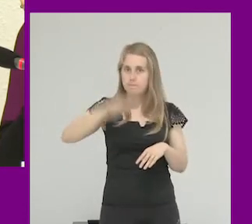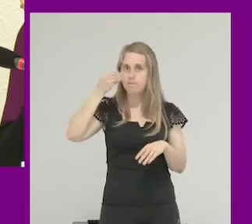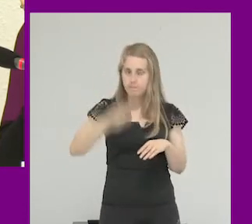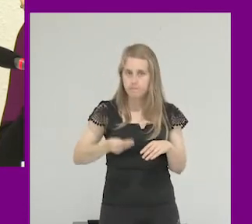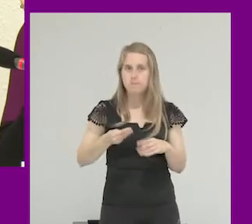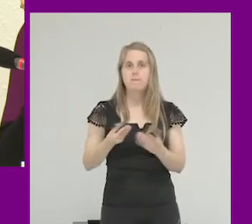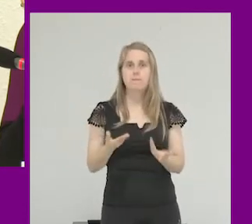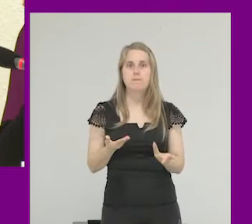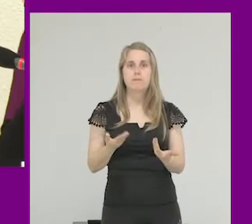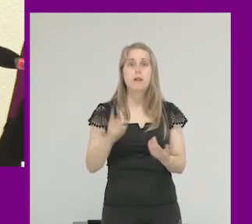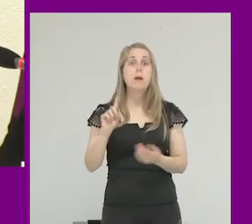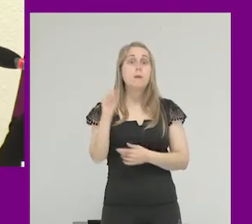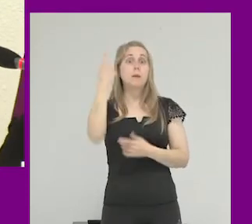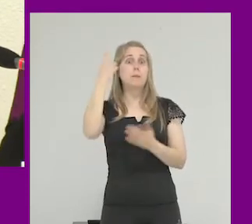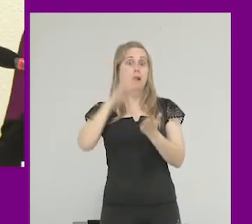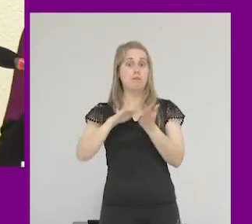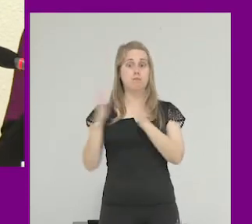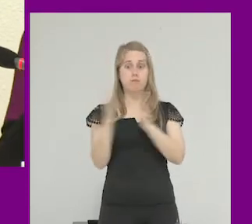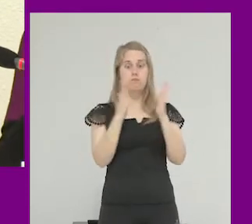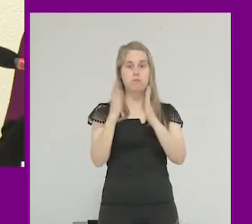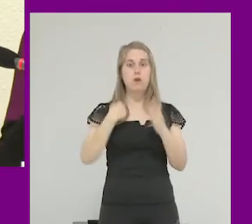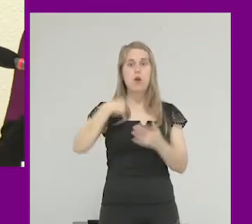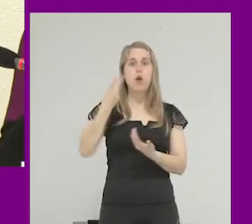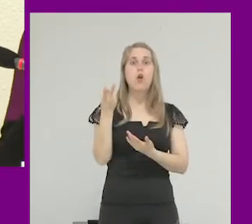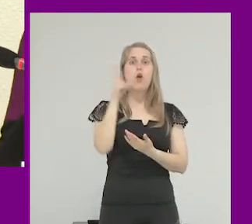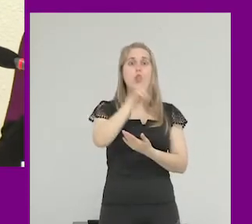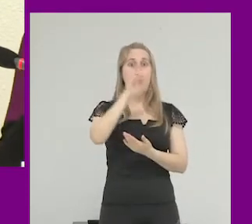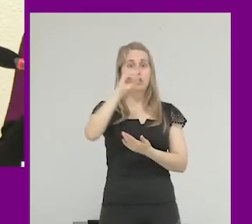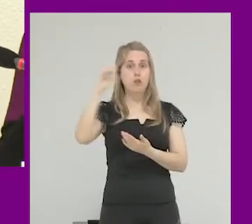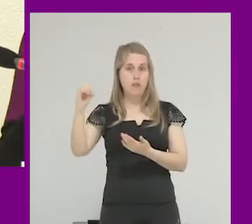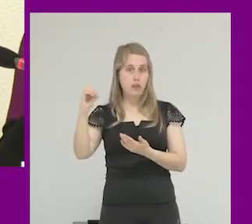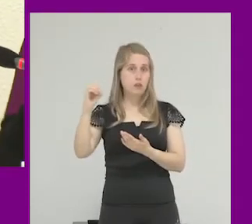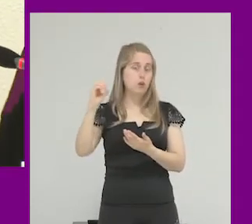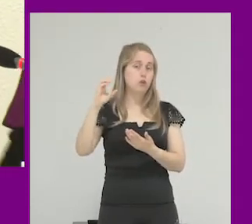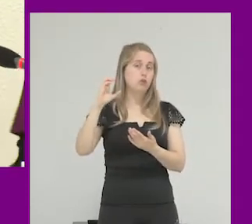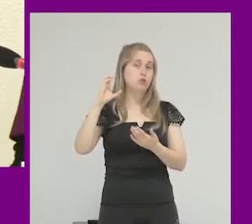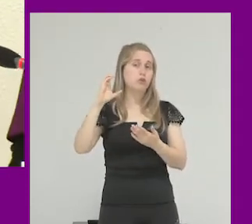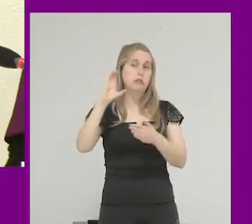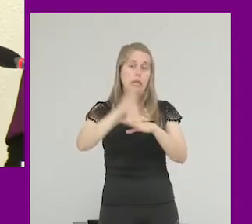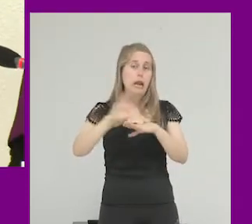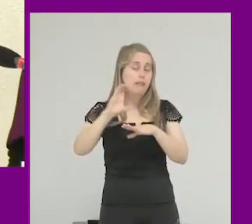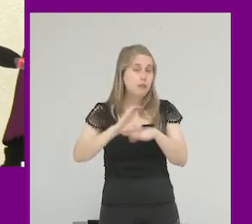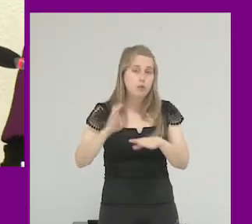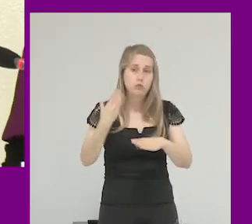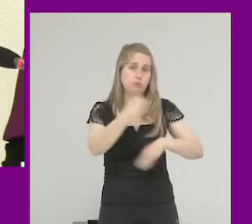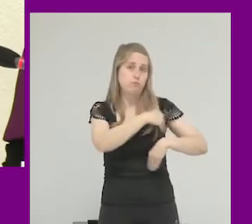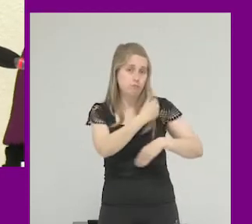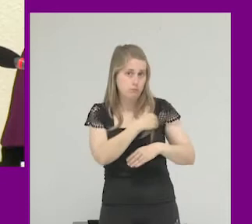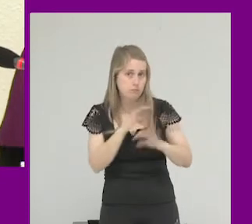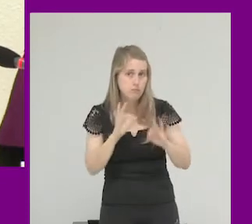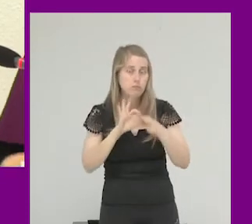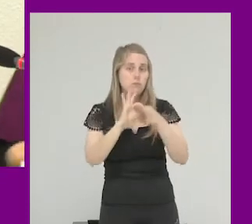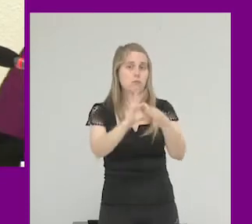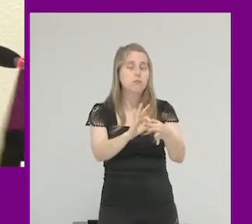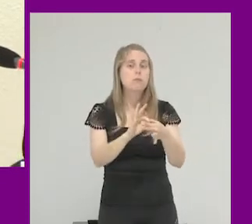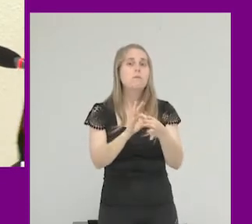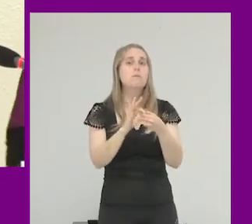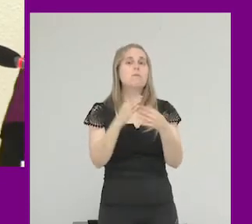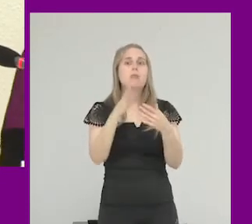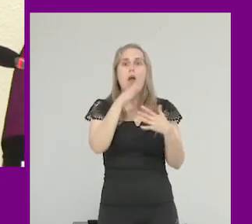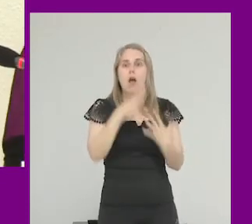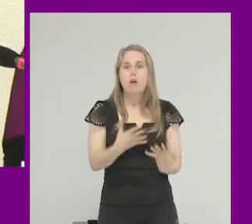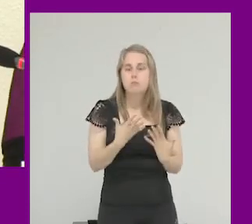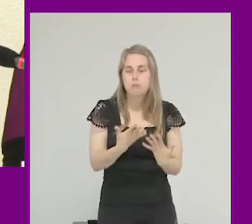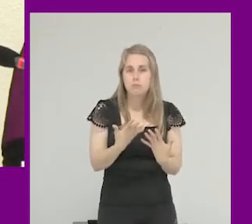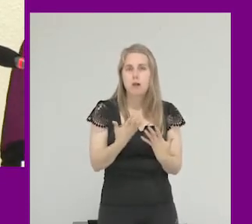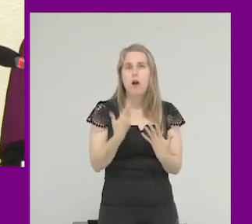hecho, la primera edición fueron 200 créditos porque estaba todo, bueno, hasta que terminó. Hoy en día los